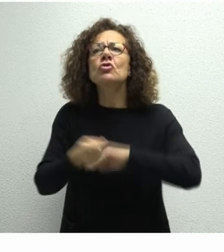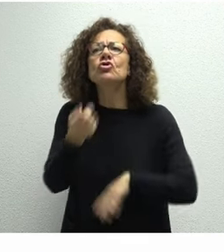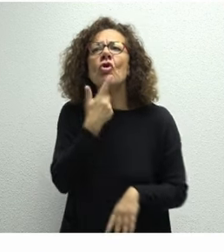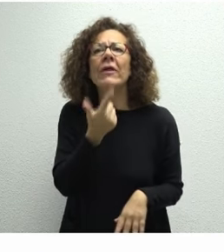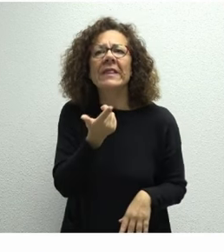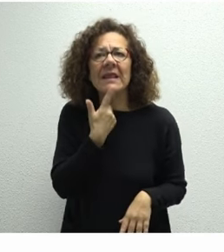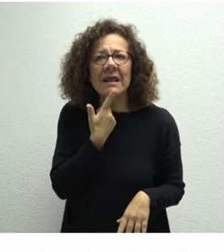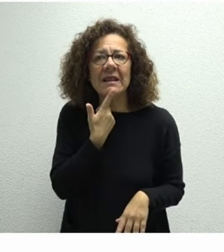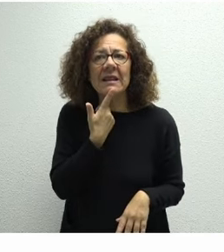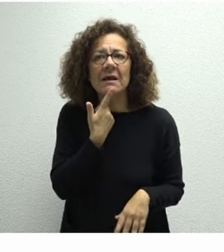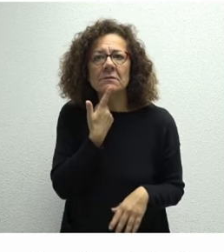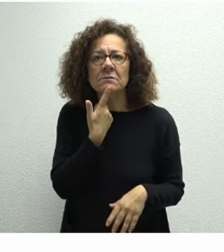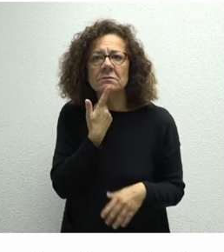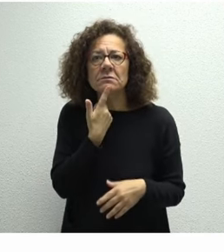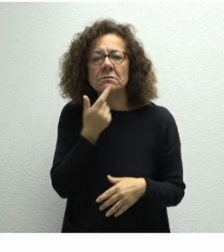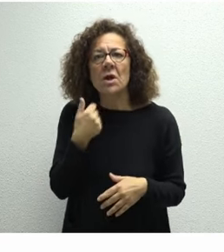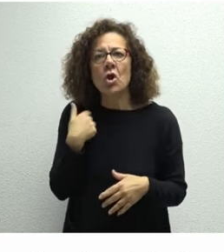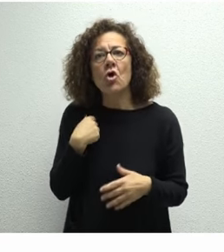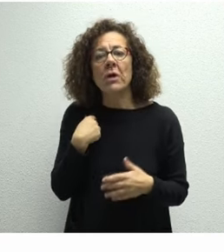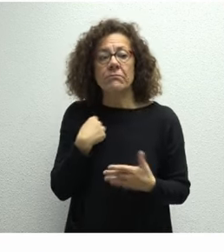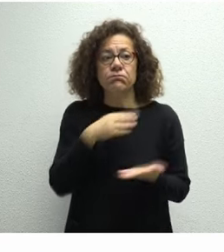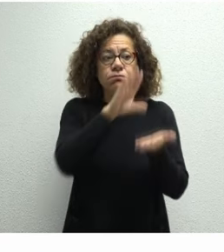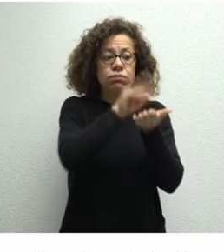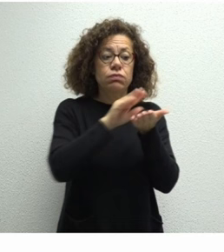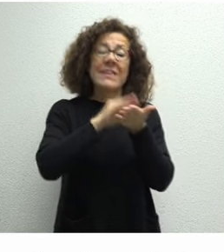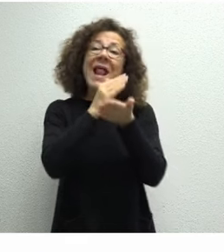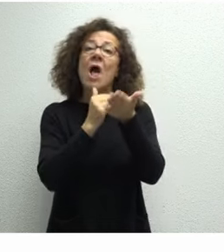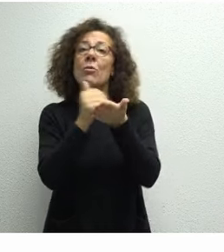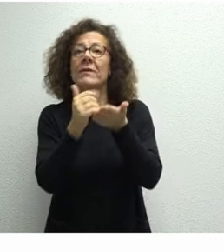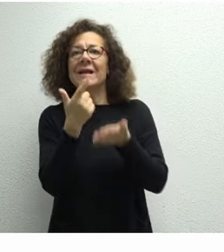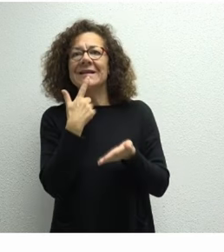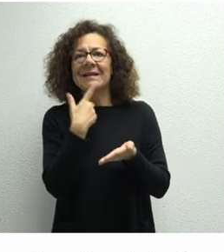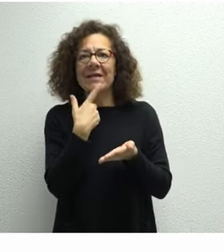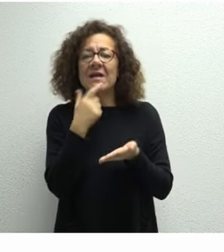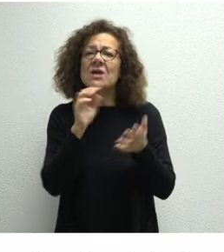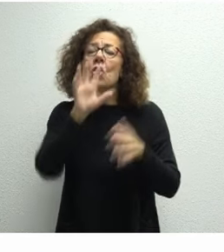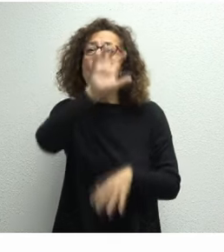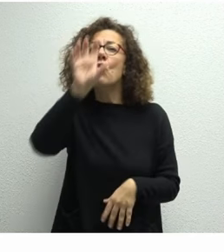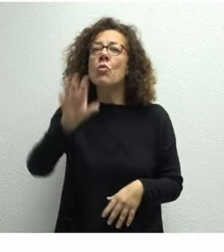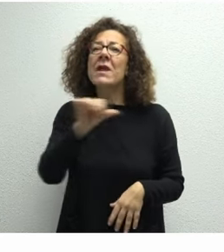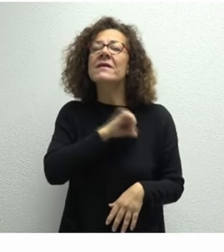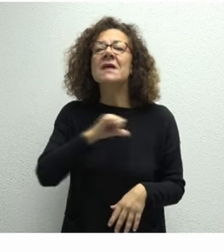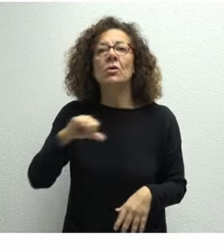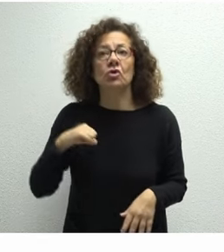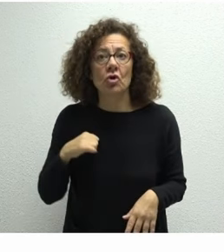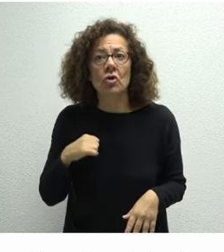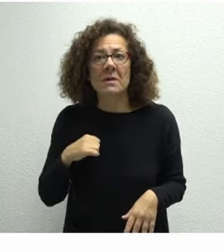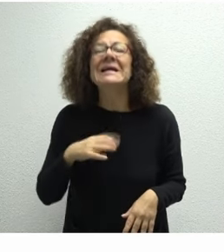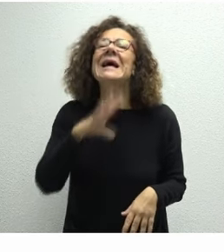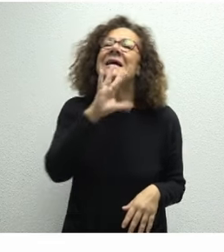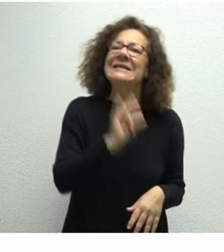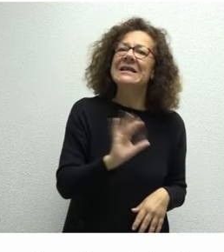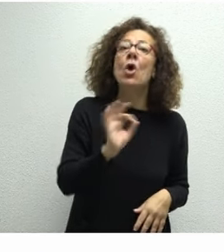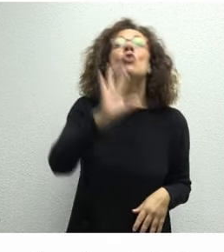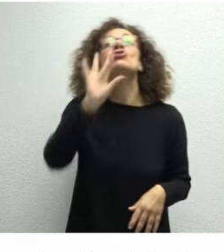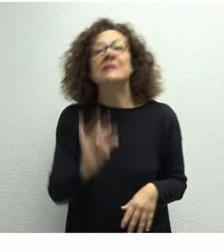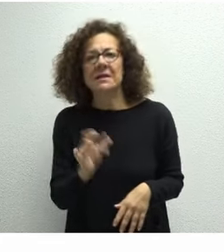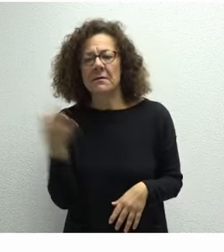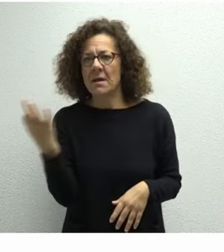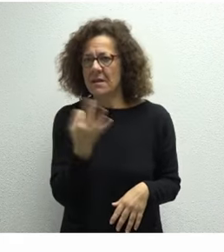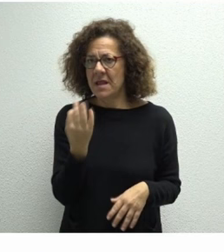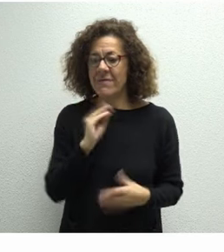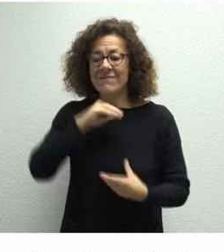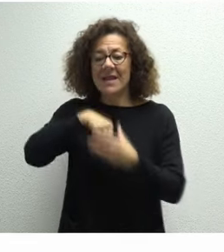dice cogiendo lo que viene de de la convención nos dice Oye las comunidades autónomas Sí o sí tienen que contemplar en